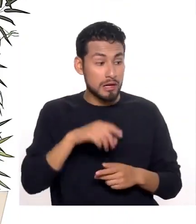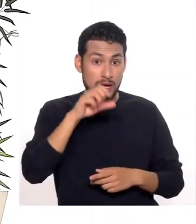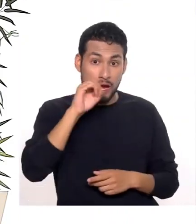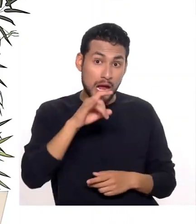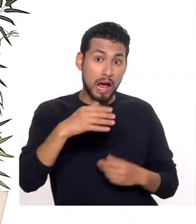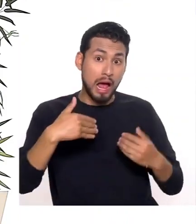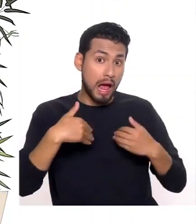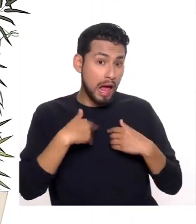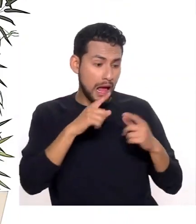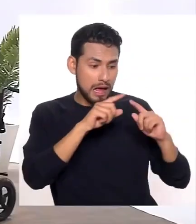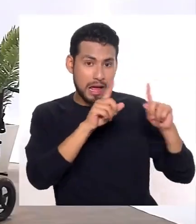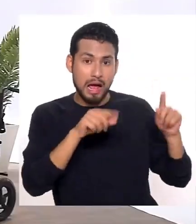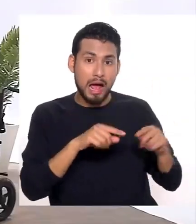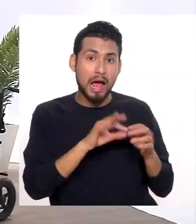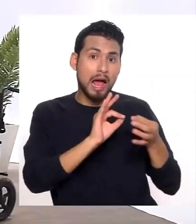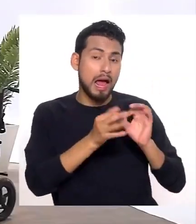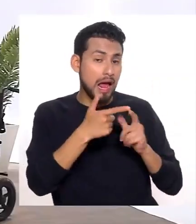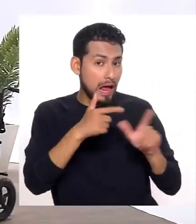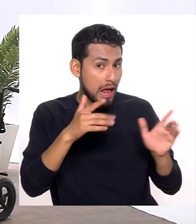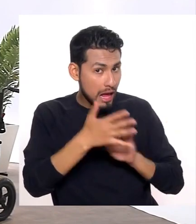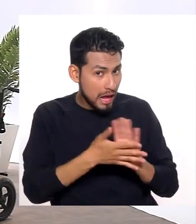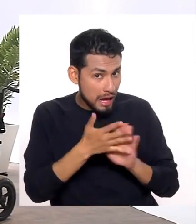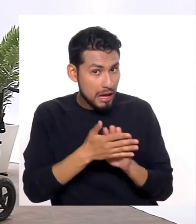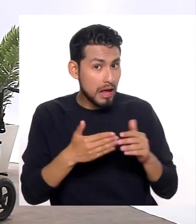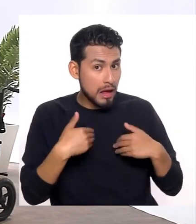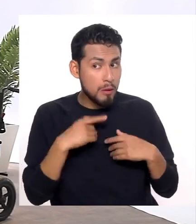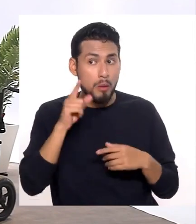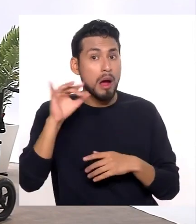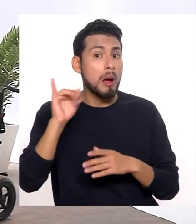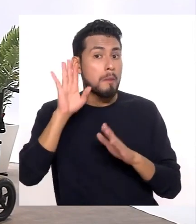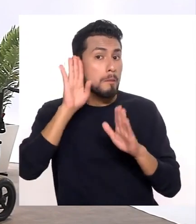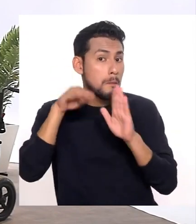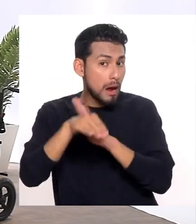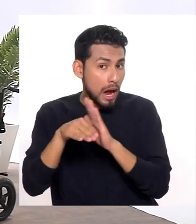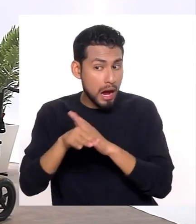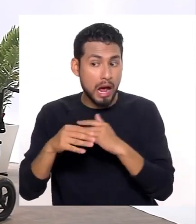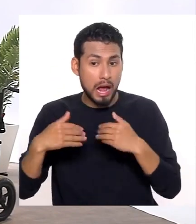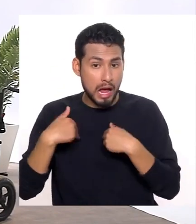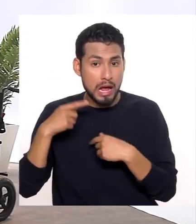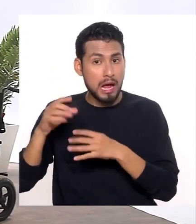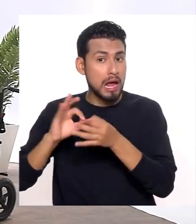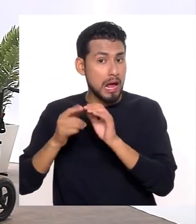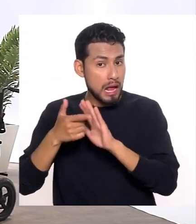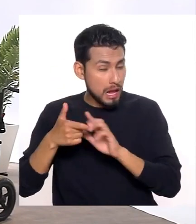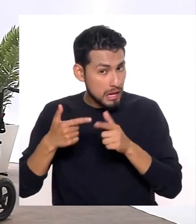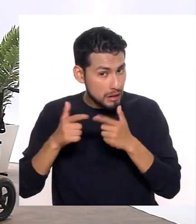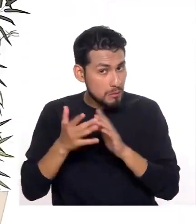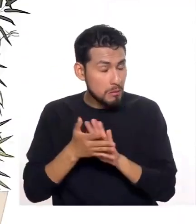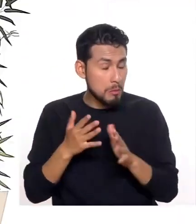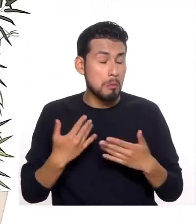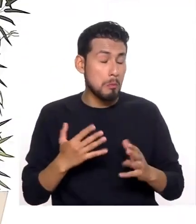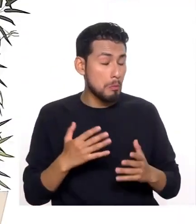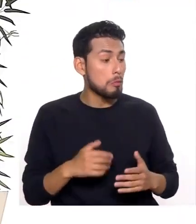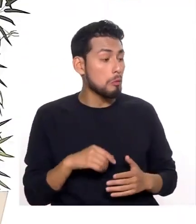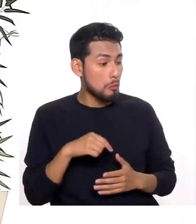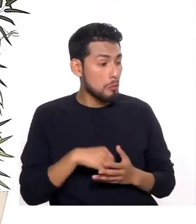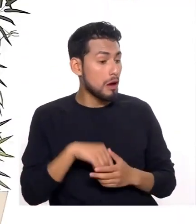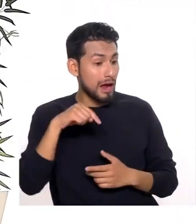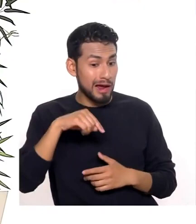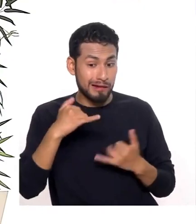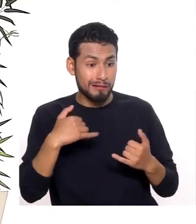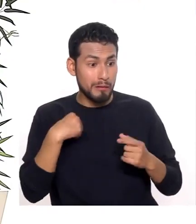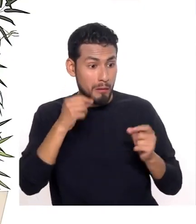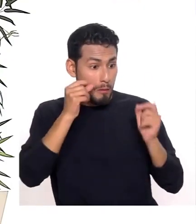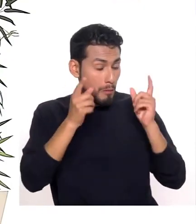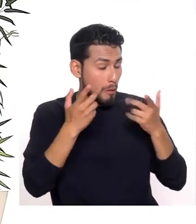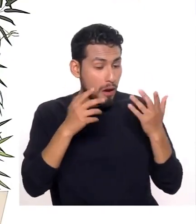por si acaso tenemos intérprete en lengua de señas, en tal banco, en tal, ¿no? Entonces, eso para nosotros que estamos en este